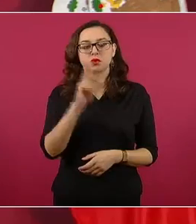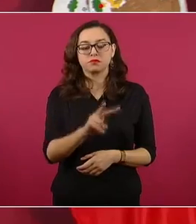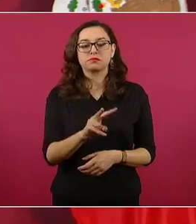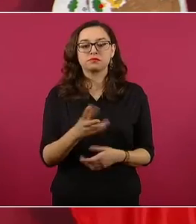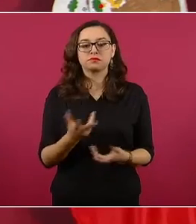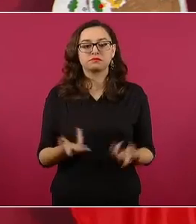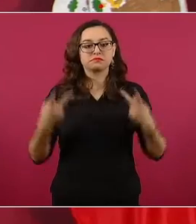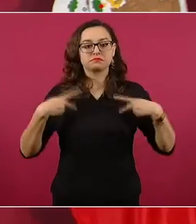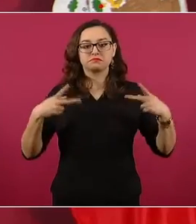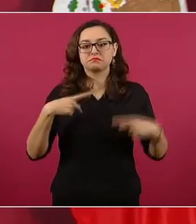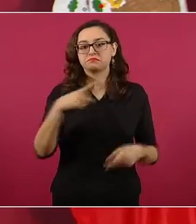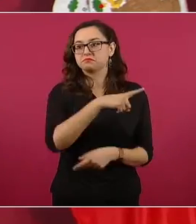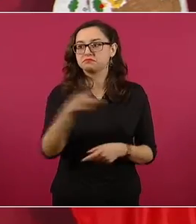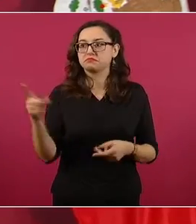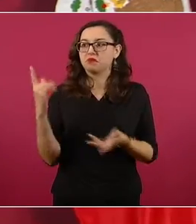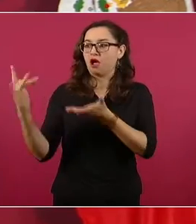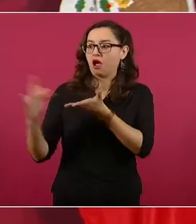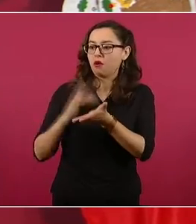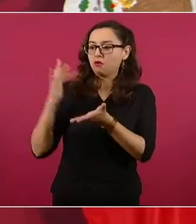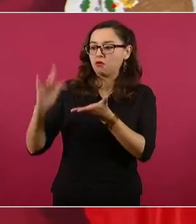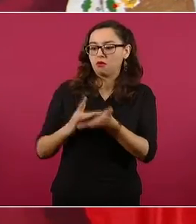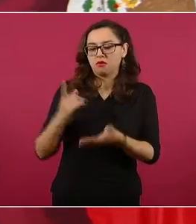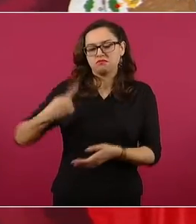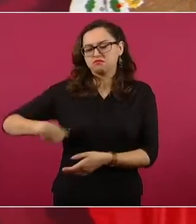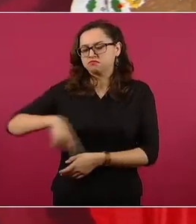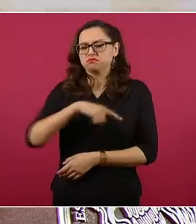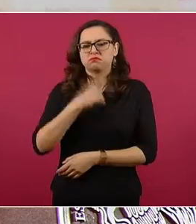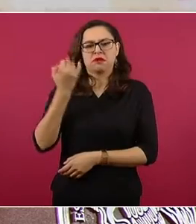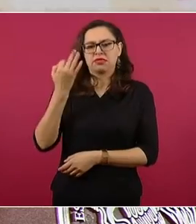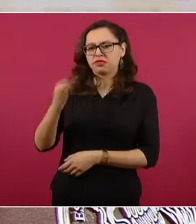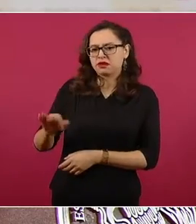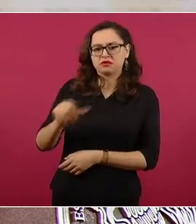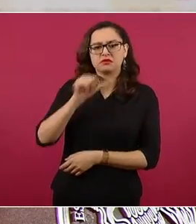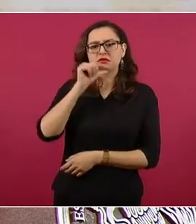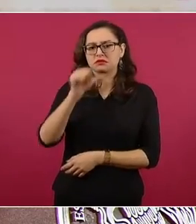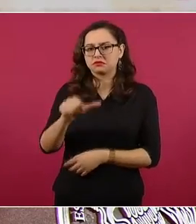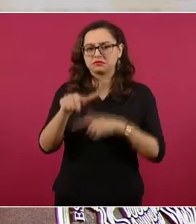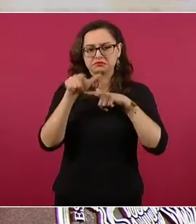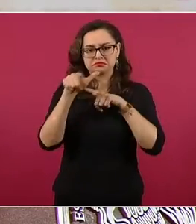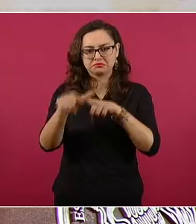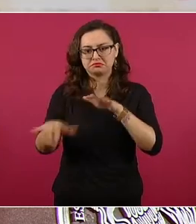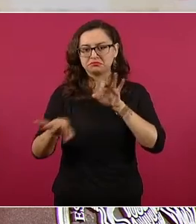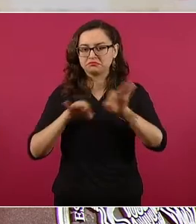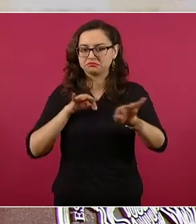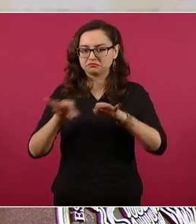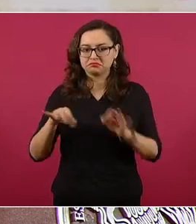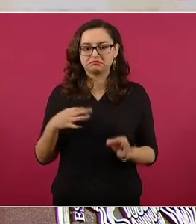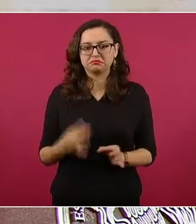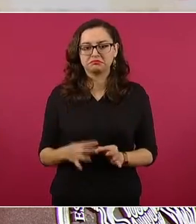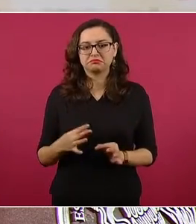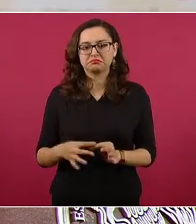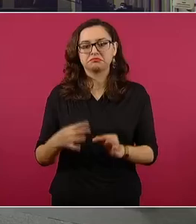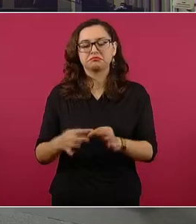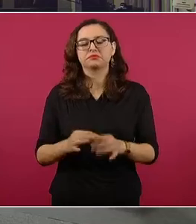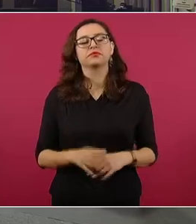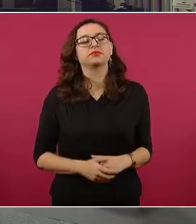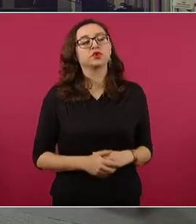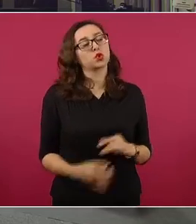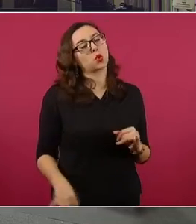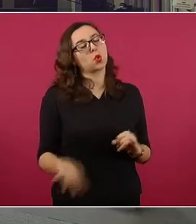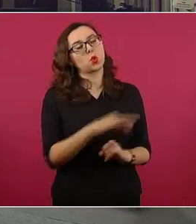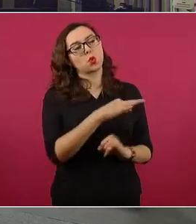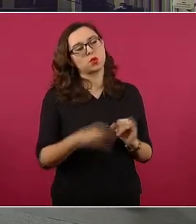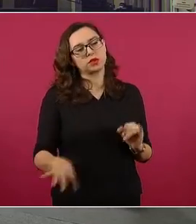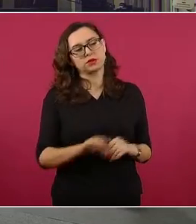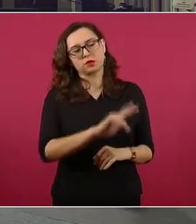no vamos a traicionar al pueblo, vamos a seguir trabajando para la gente. Sí, y por último, presidente, ¿cuándo